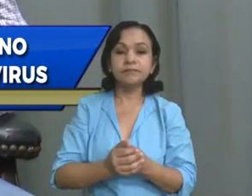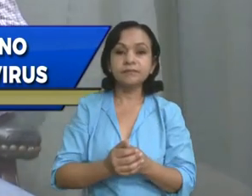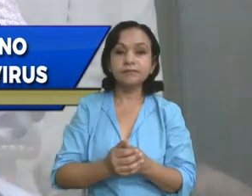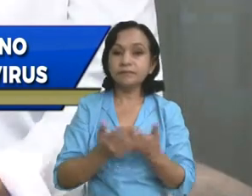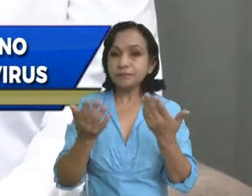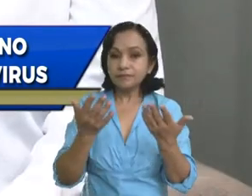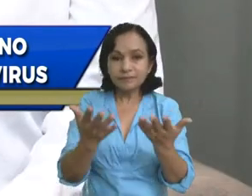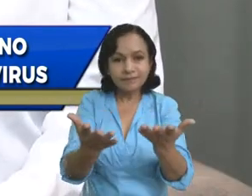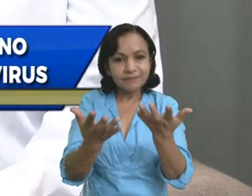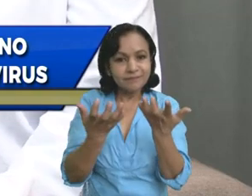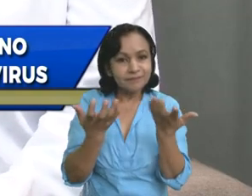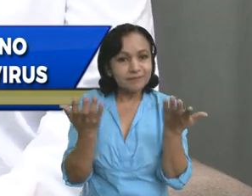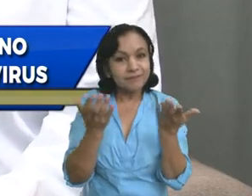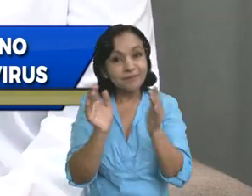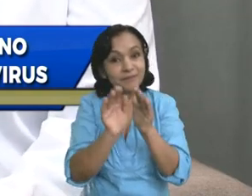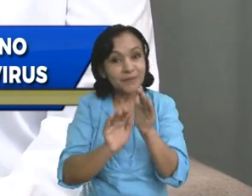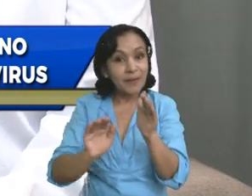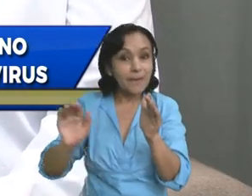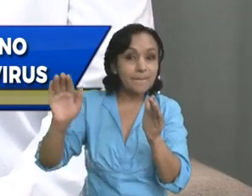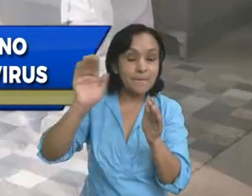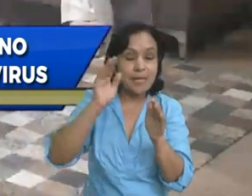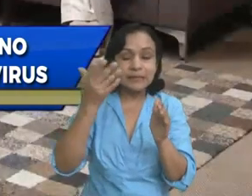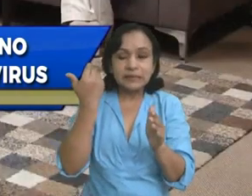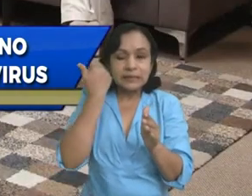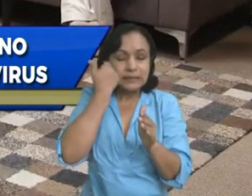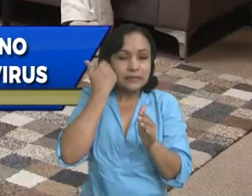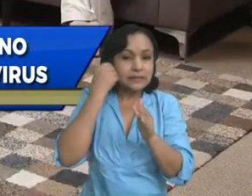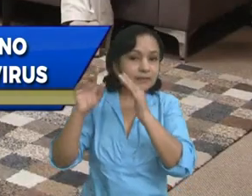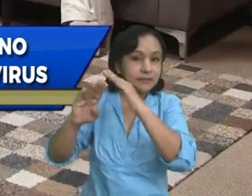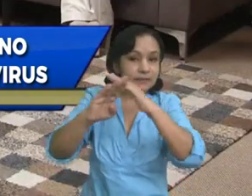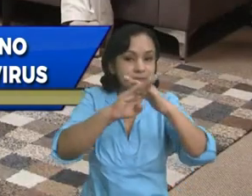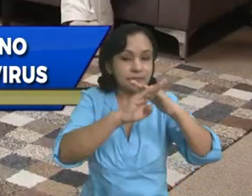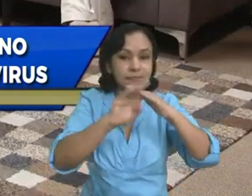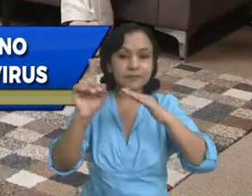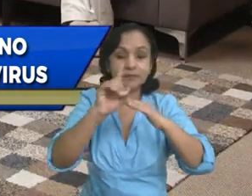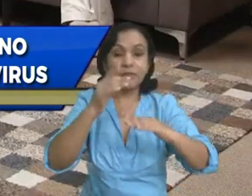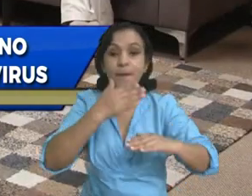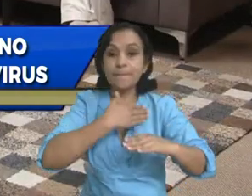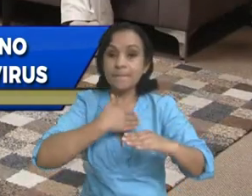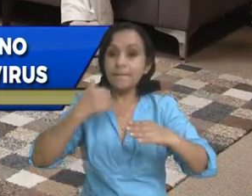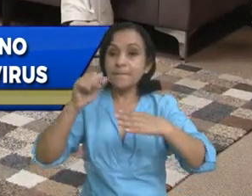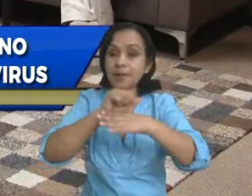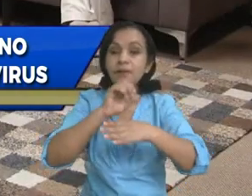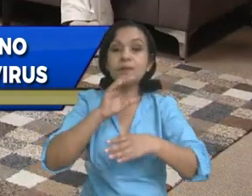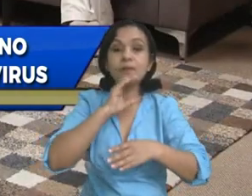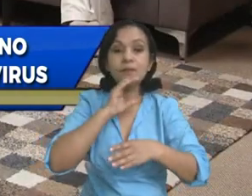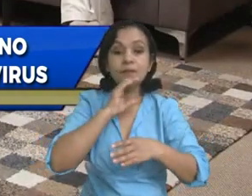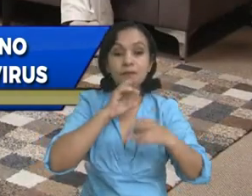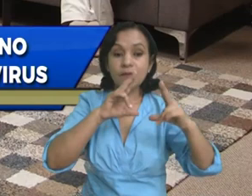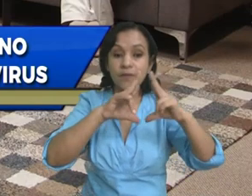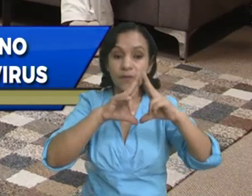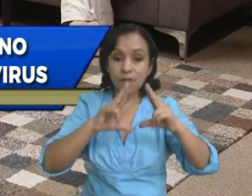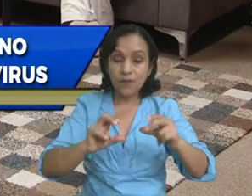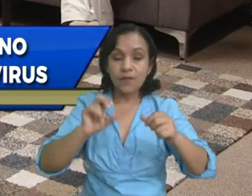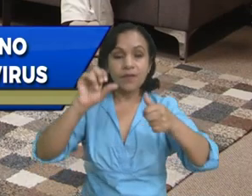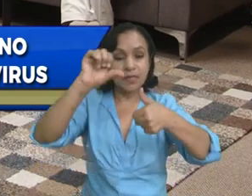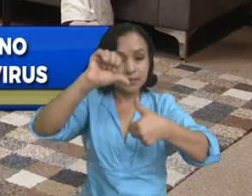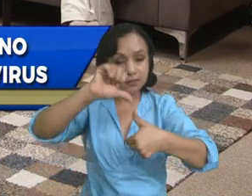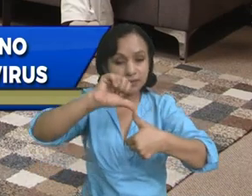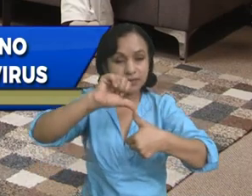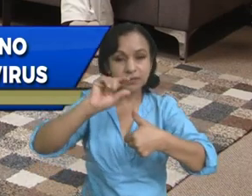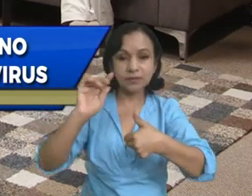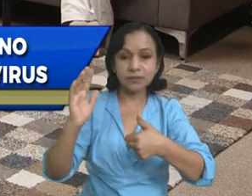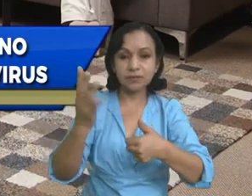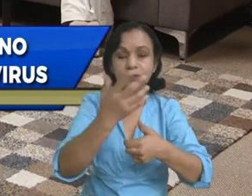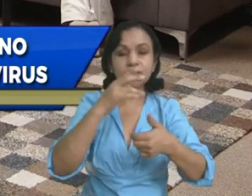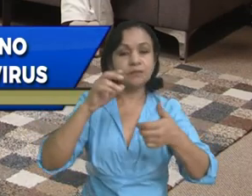porque quisiéramos que hubiera más epidemia, pero también podríamos estar mejor preparados en Cuba, en Nicaragua y en la región para dar